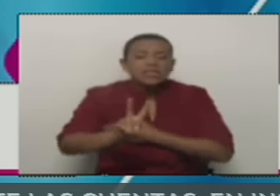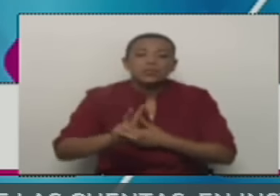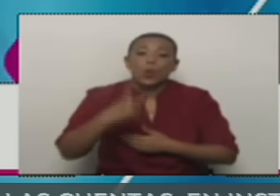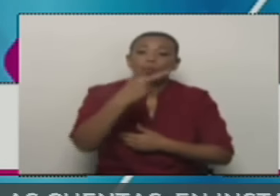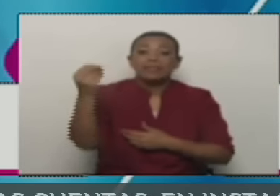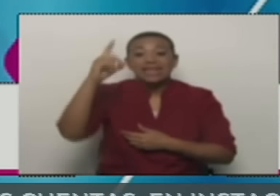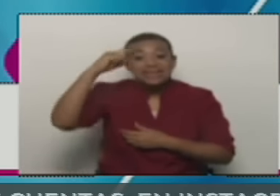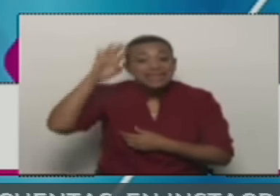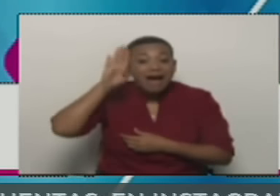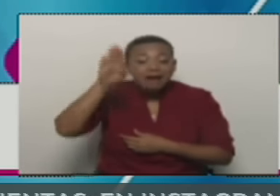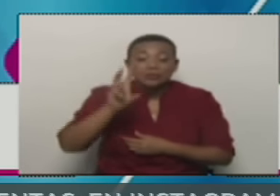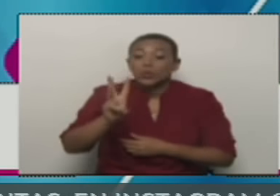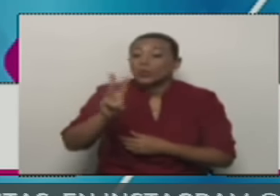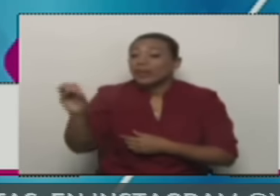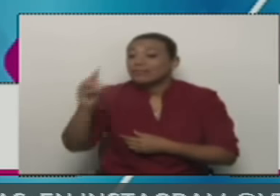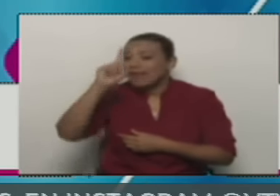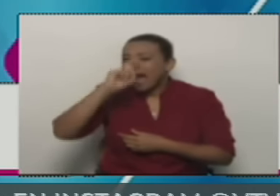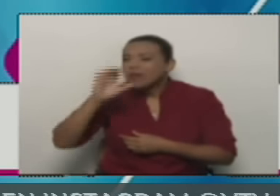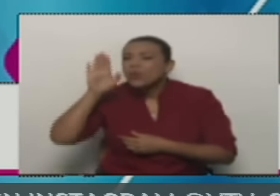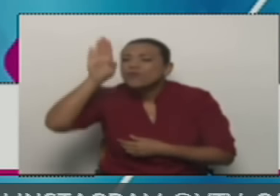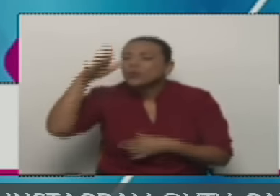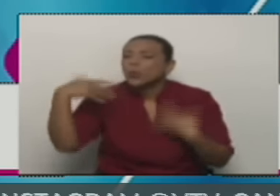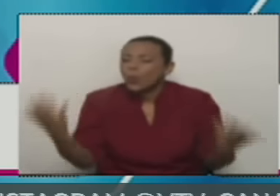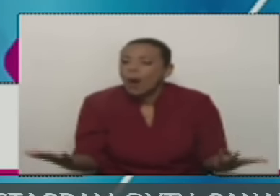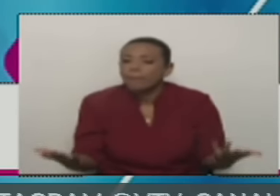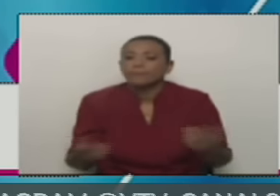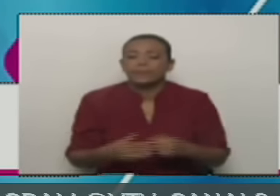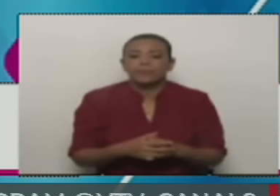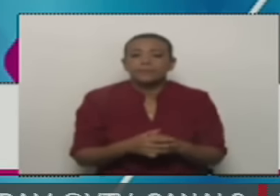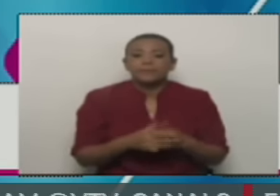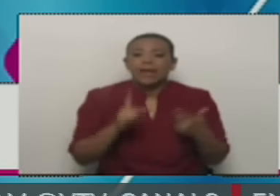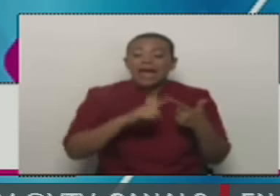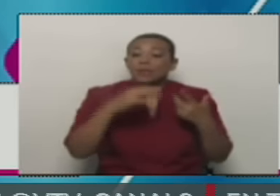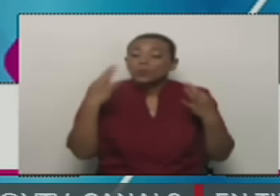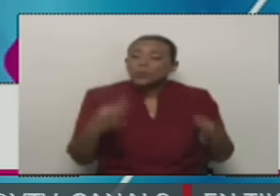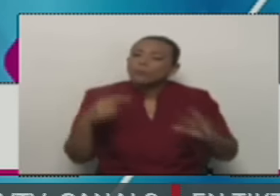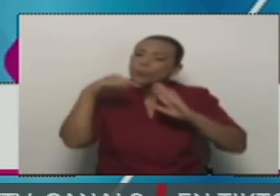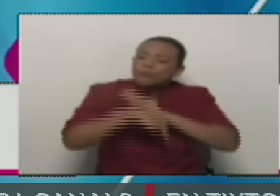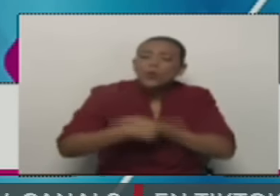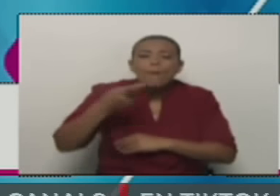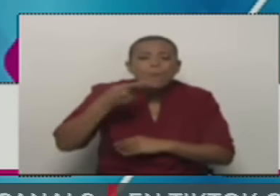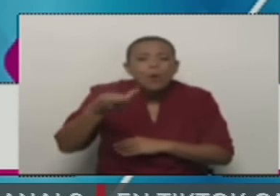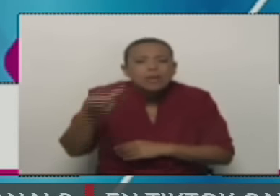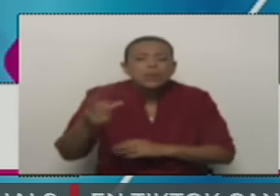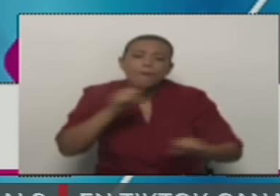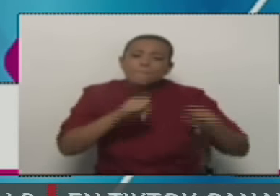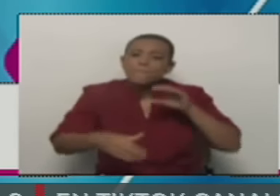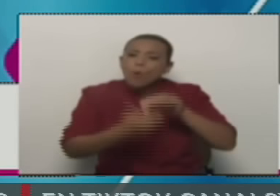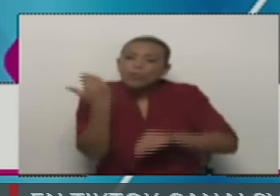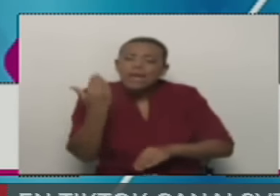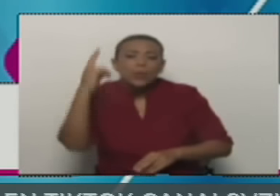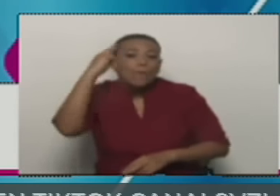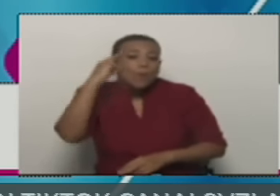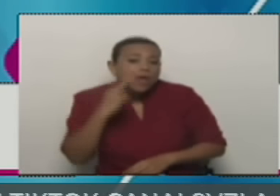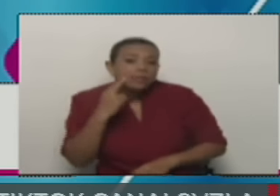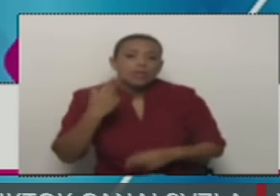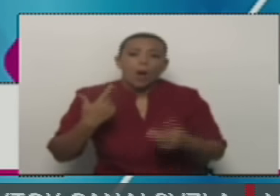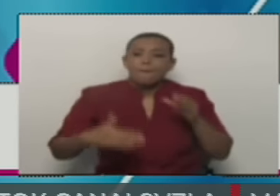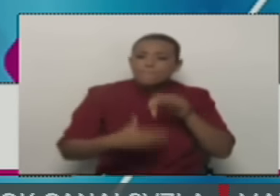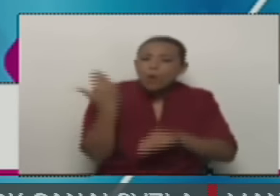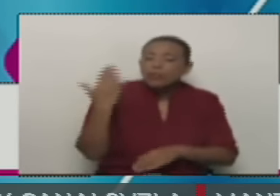años. Ese es el primer punto de arranque en todas las discusiones, la repolitización, el tema profundamente político del modelo bolivariano, del